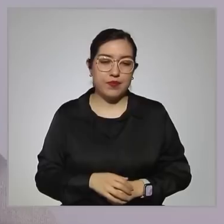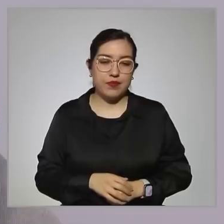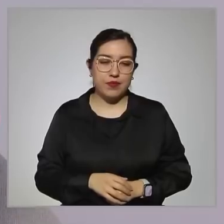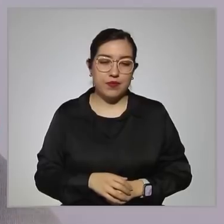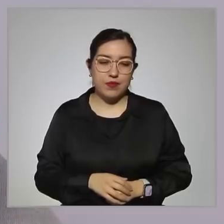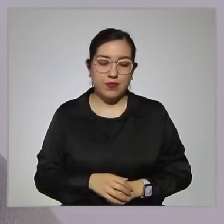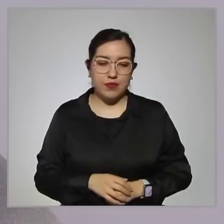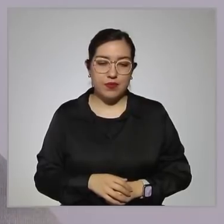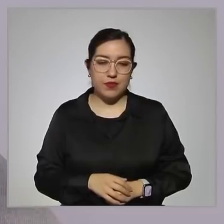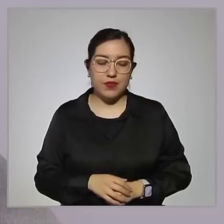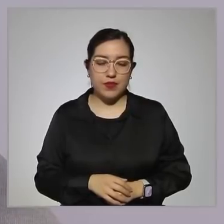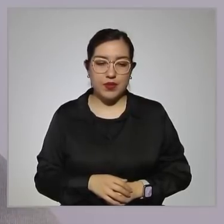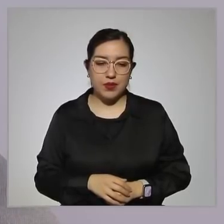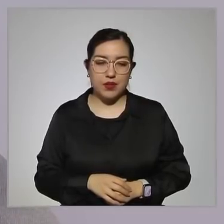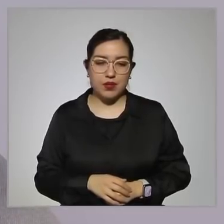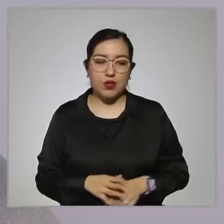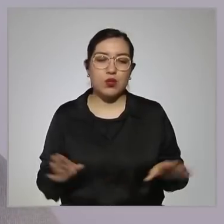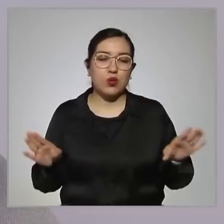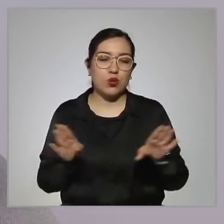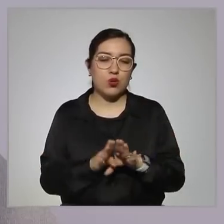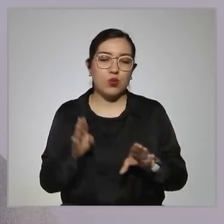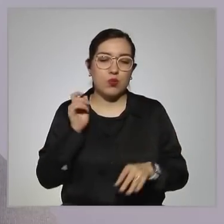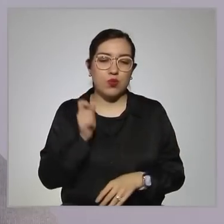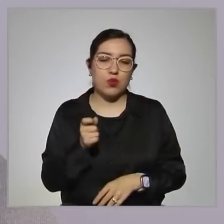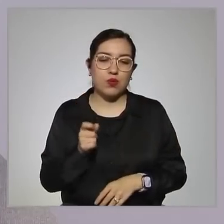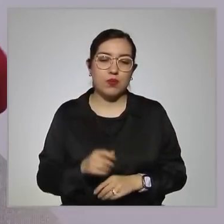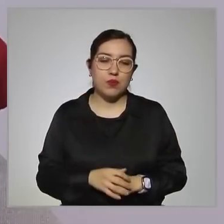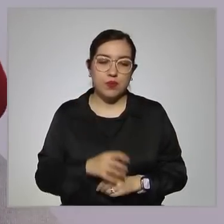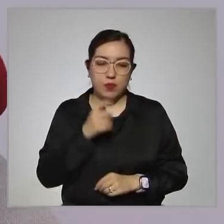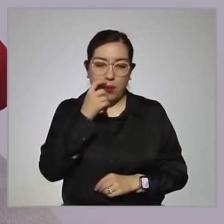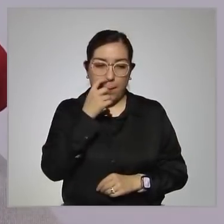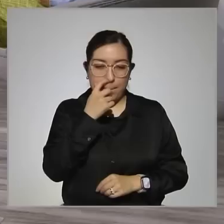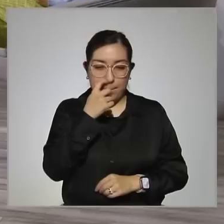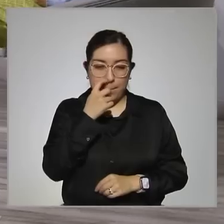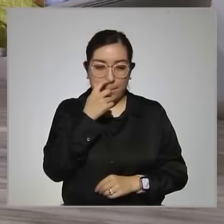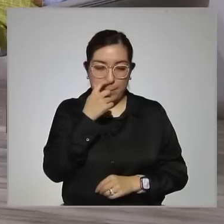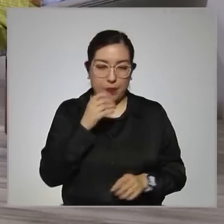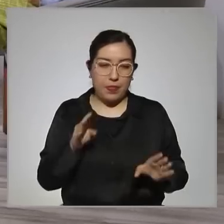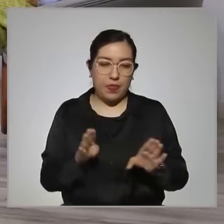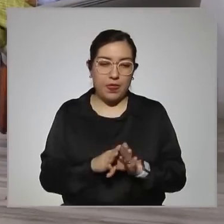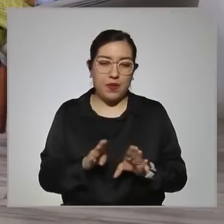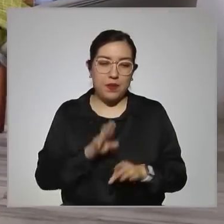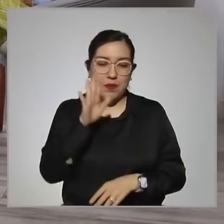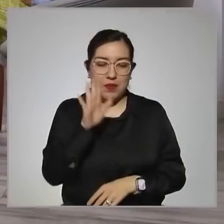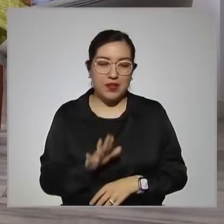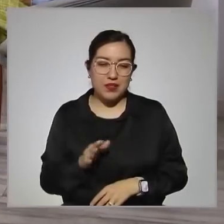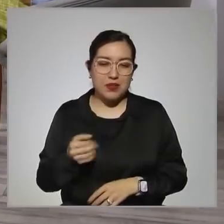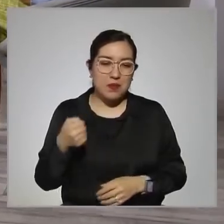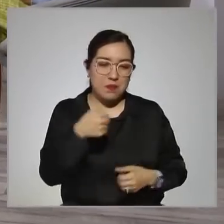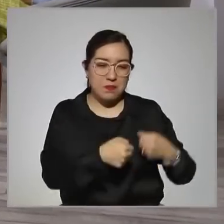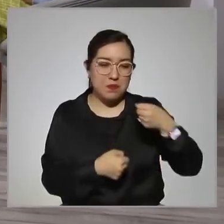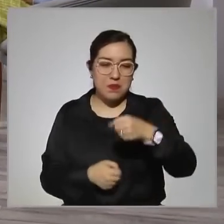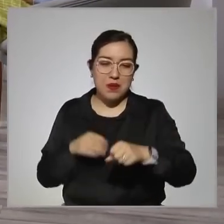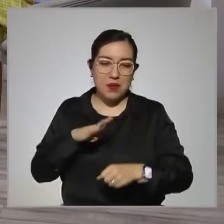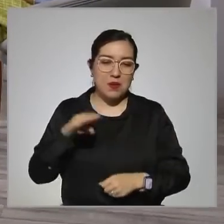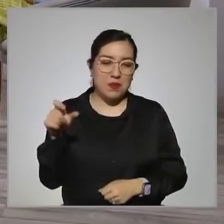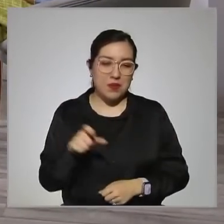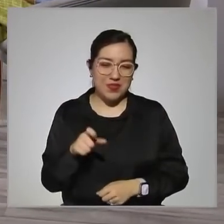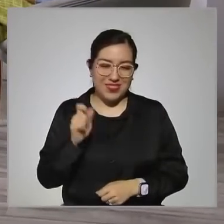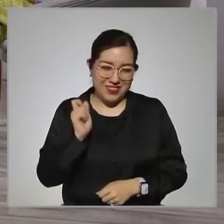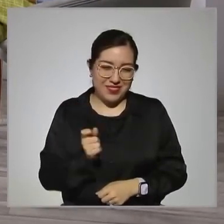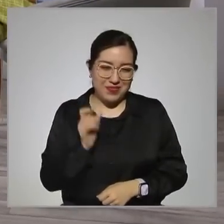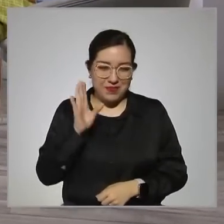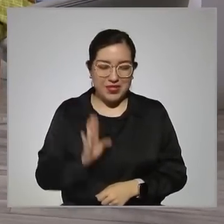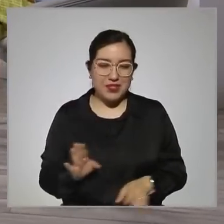así, es como metafóricamente como un torneo de box, una lucha, ¿no? Finalmente, pues